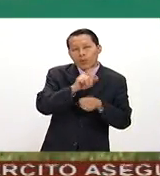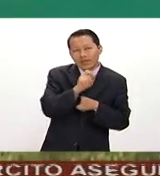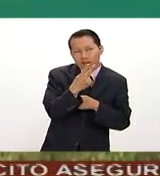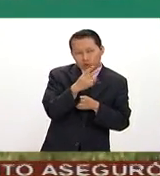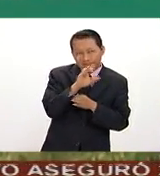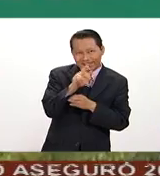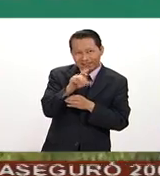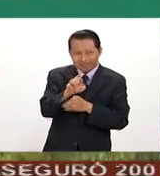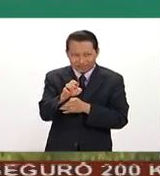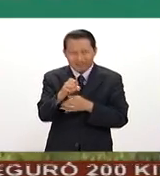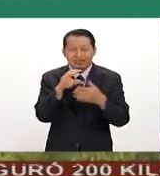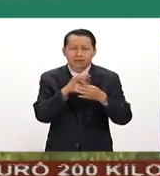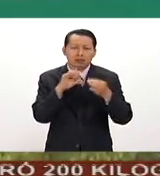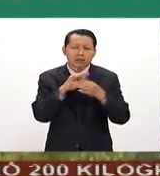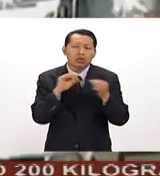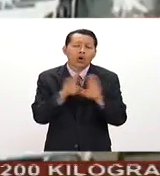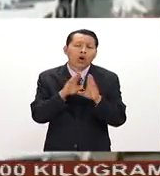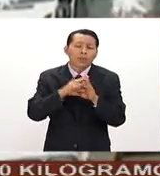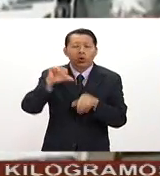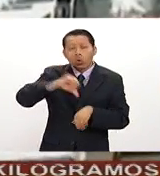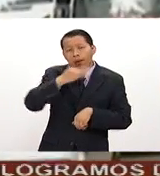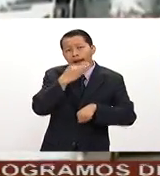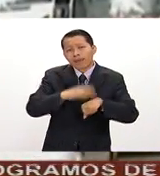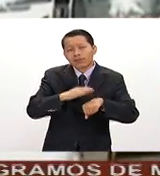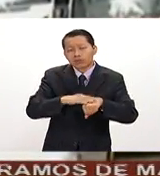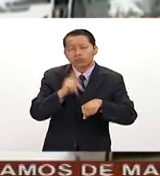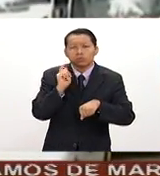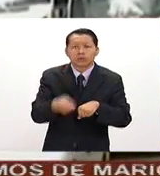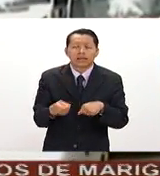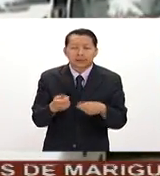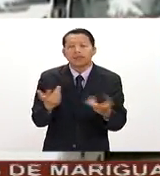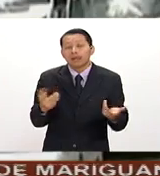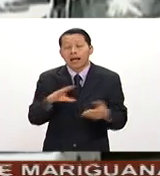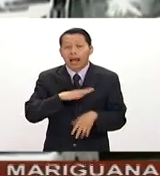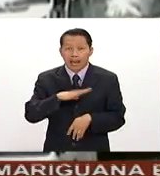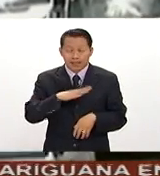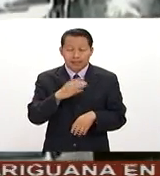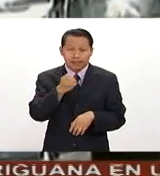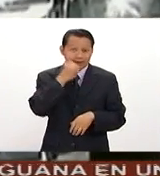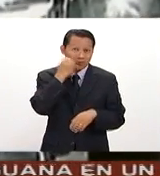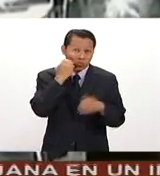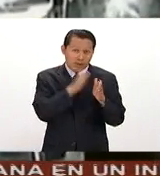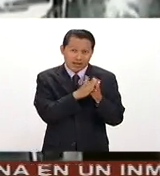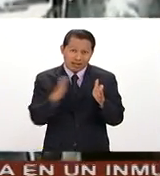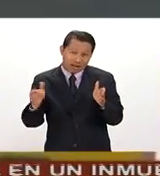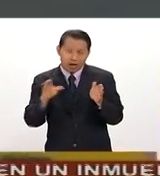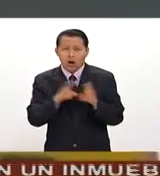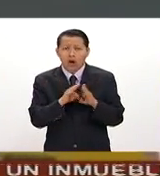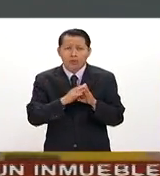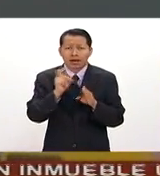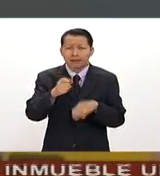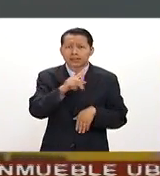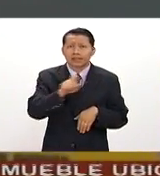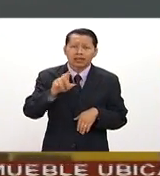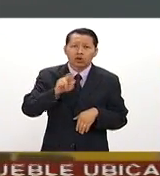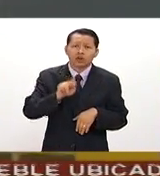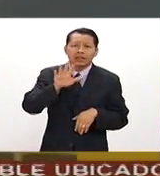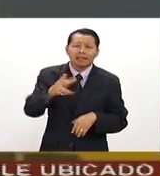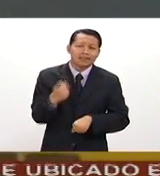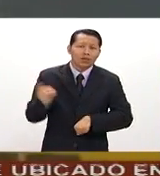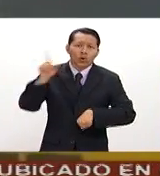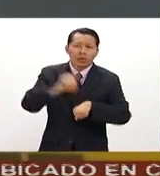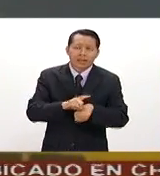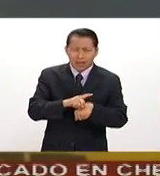de la Educación, pues anunció que este ciclo escolar para ellos contará de 185 días